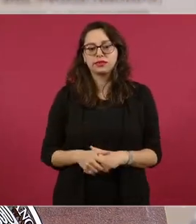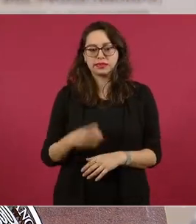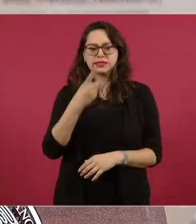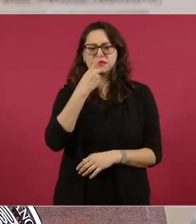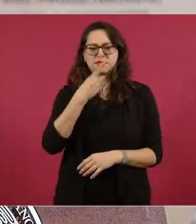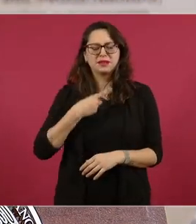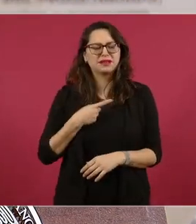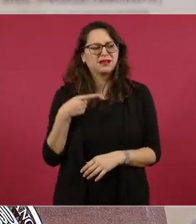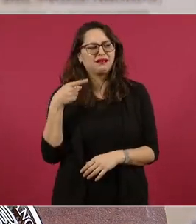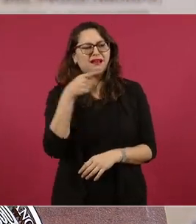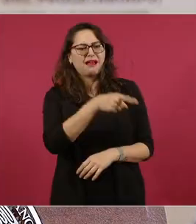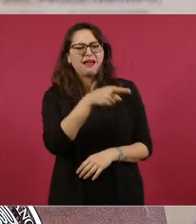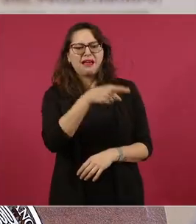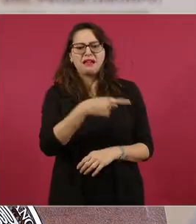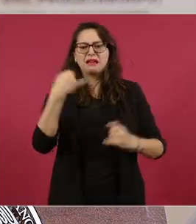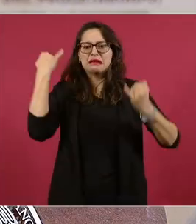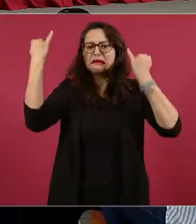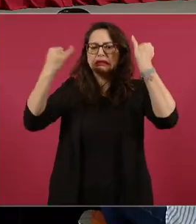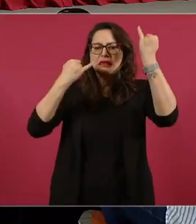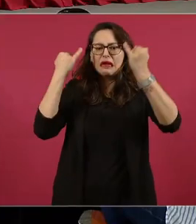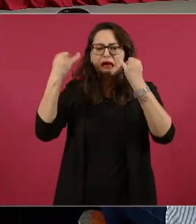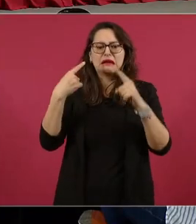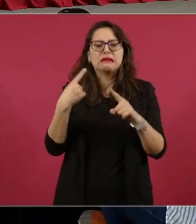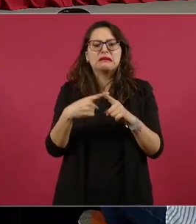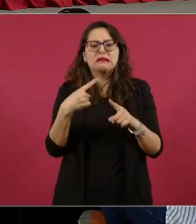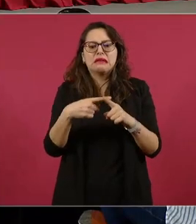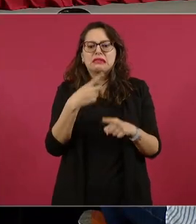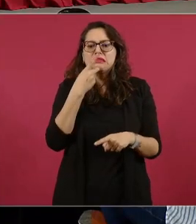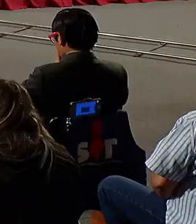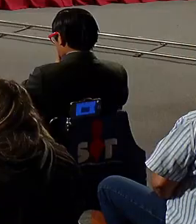de Joaquín López Dóriga?